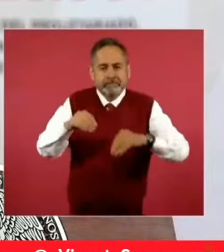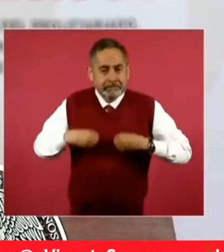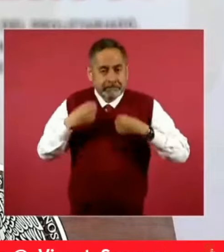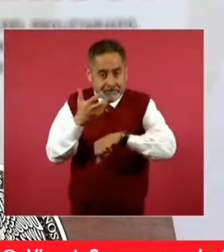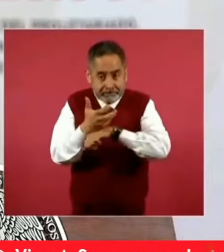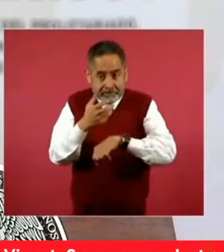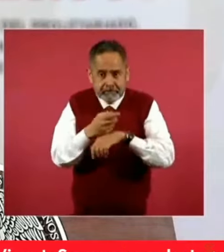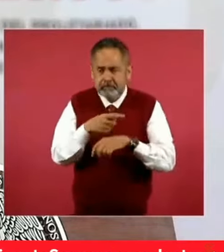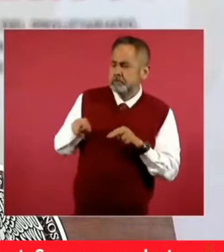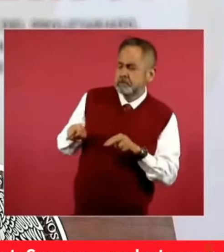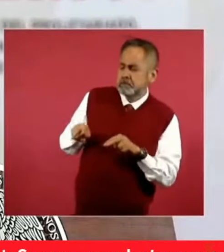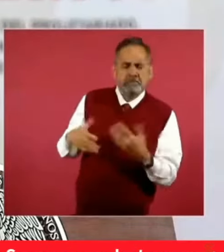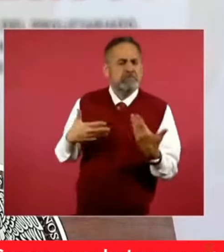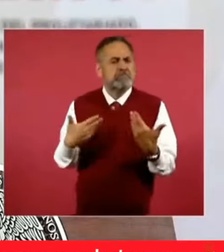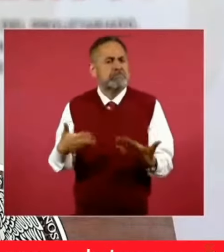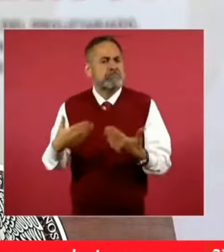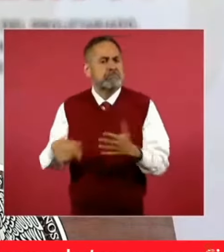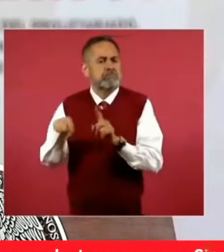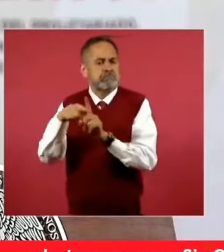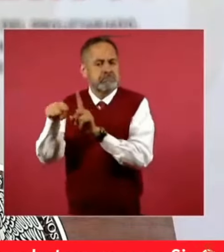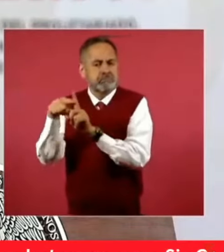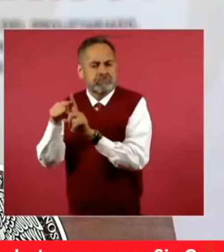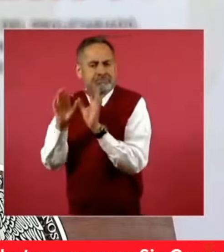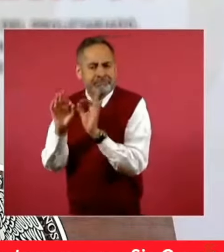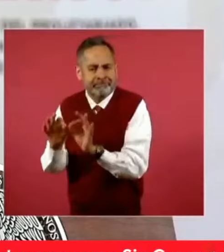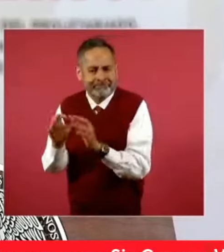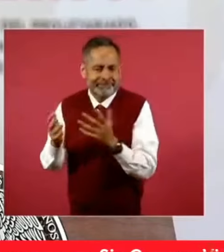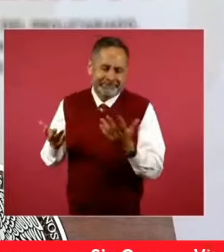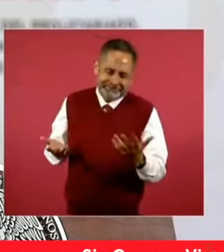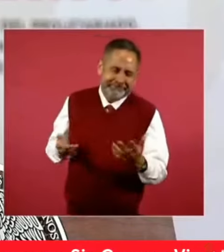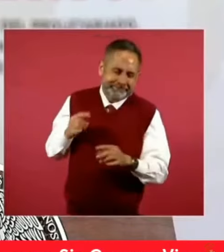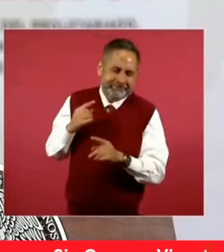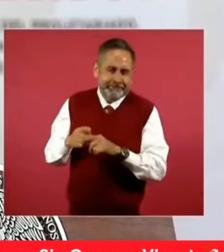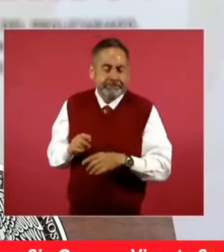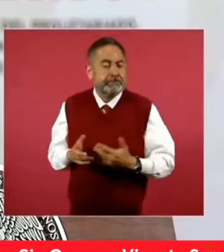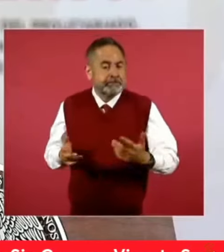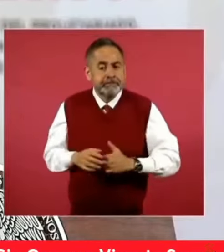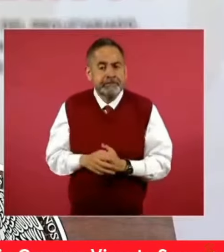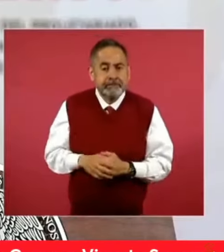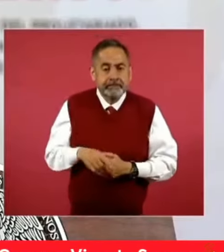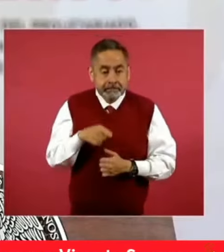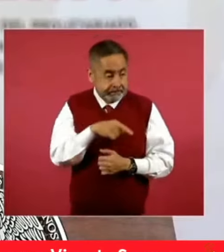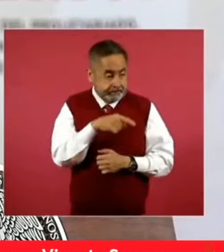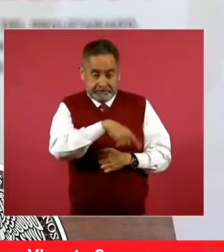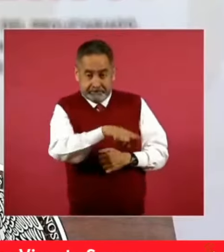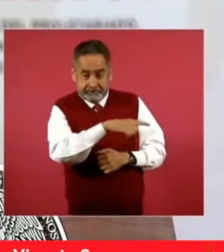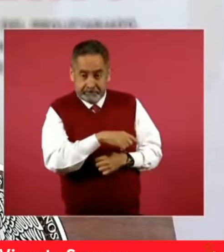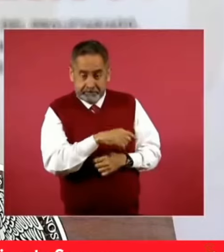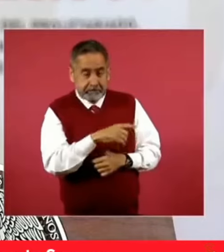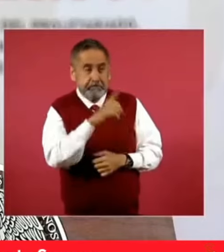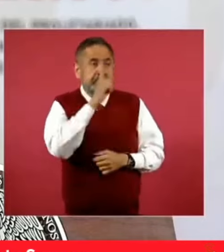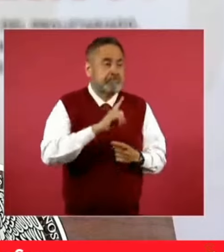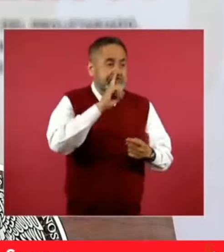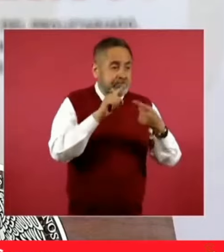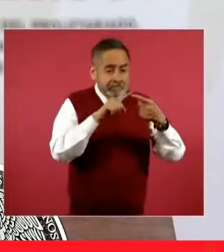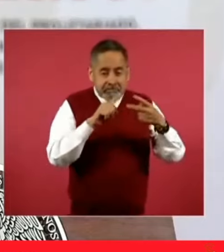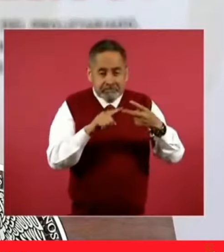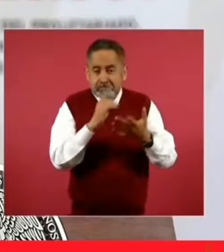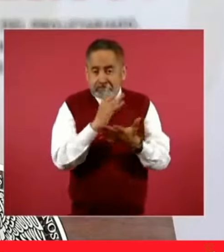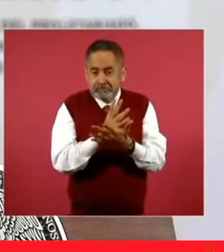México. Hasta aquí lo vamos a dejar, pero no es la única mentira que tiene que